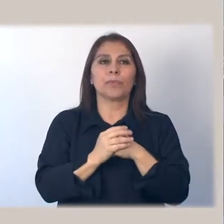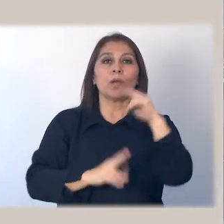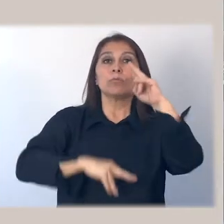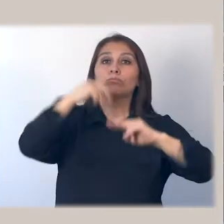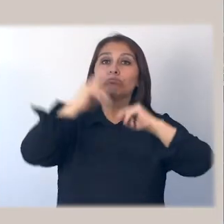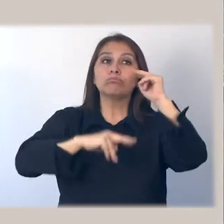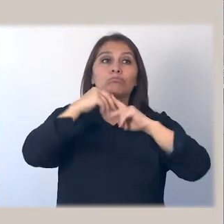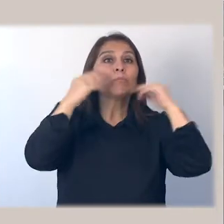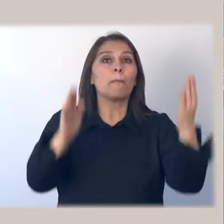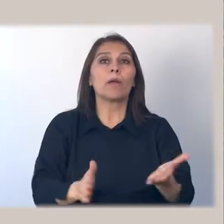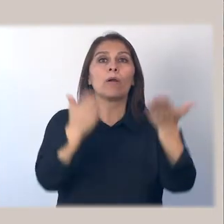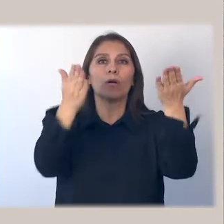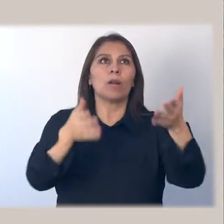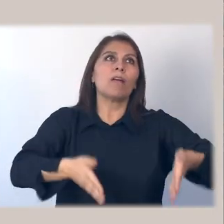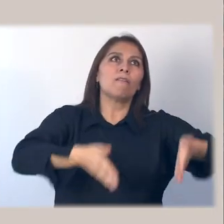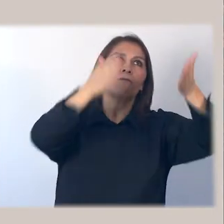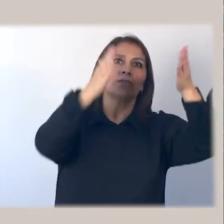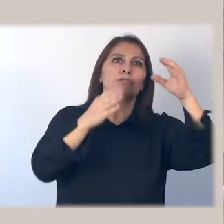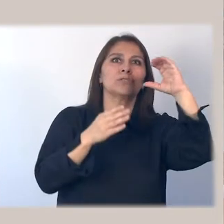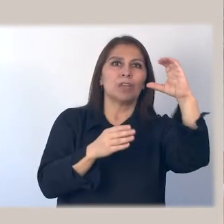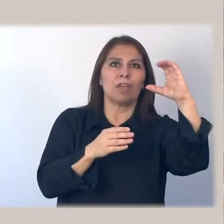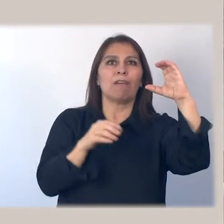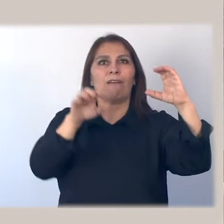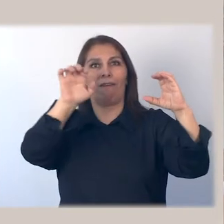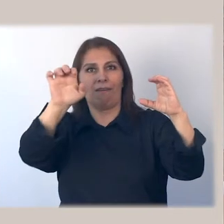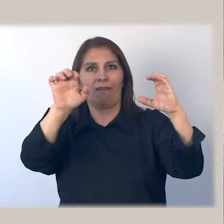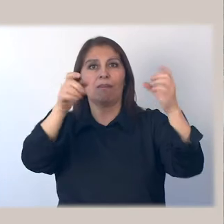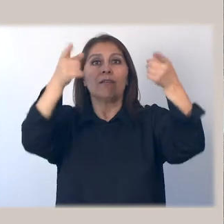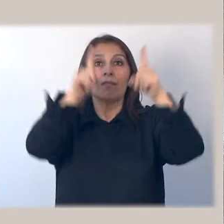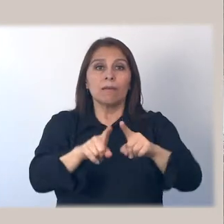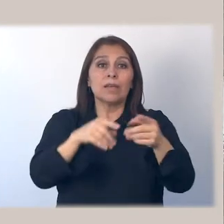B, la construcción y mejoras de espacios en el bloque C